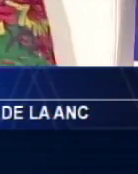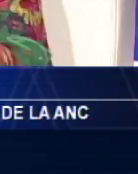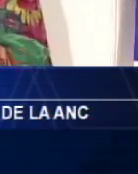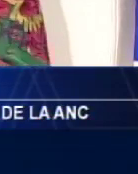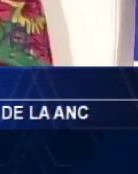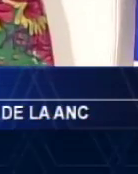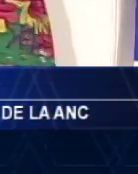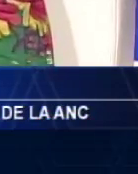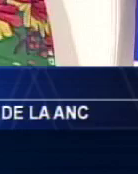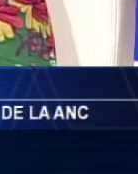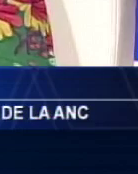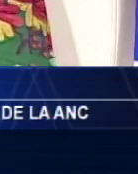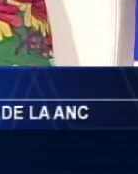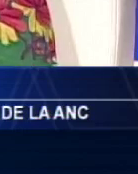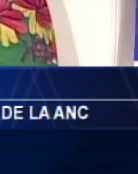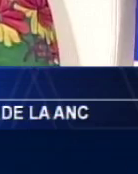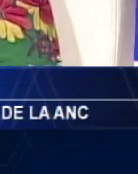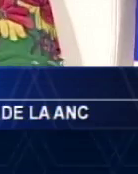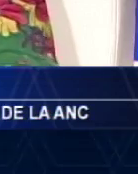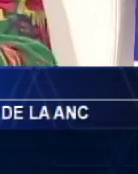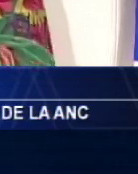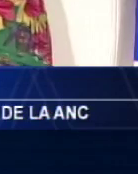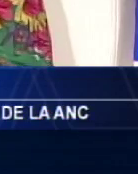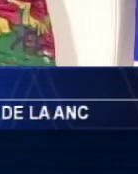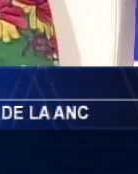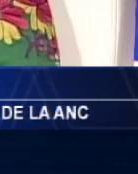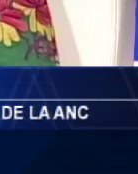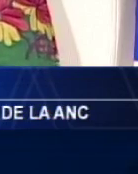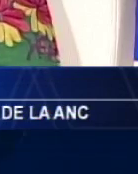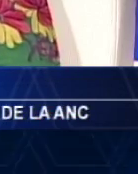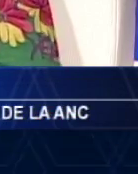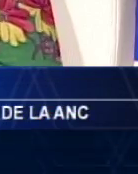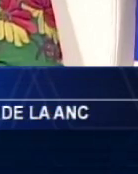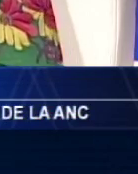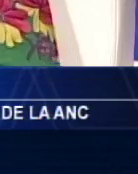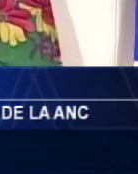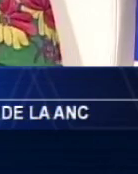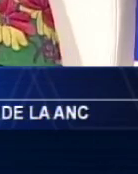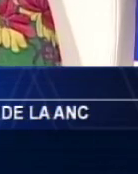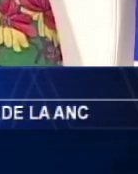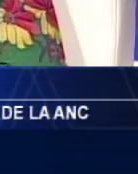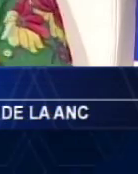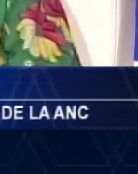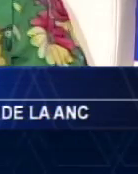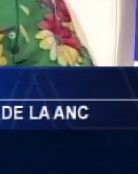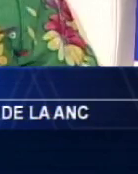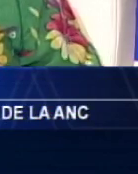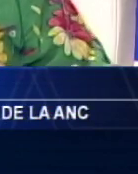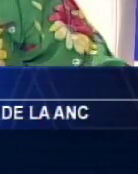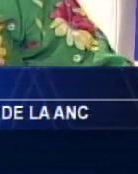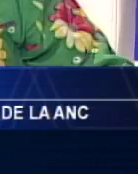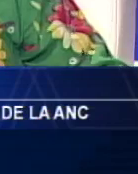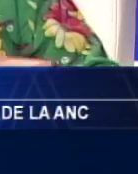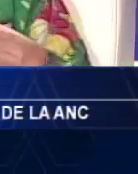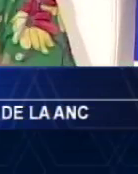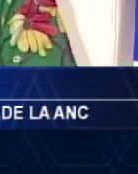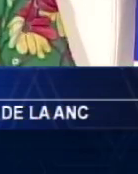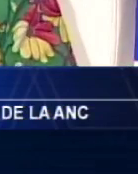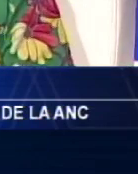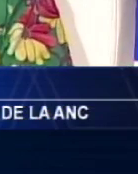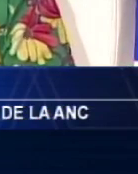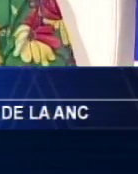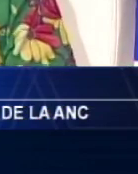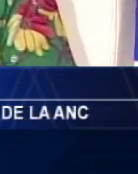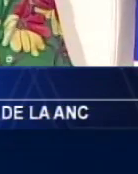supuesto está realmente, tal como tú lo has dicho, enmarcada dentro de esas circunstancias. Y el